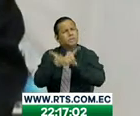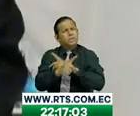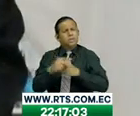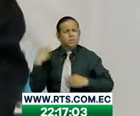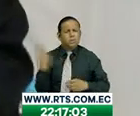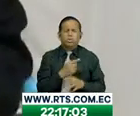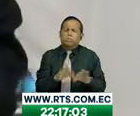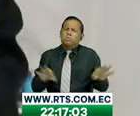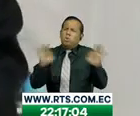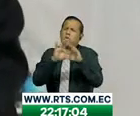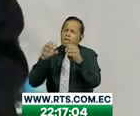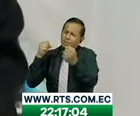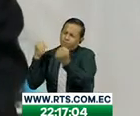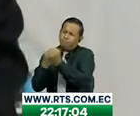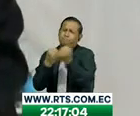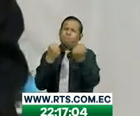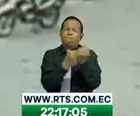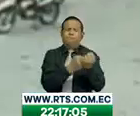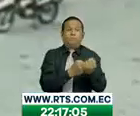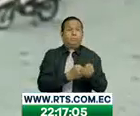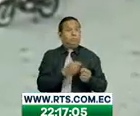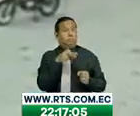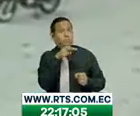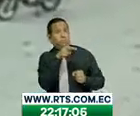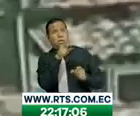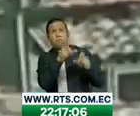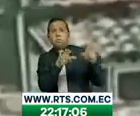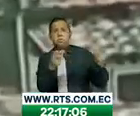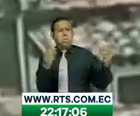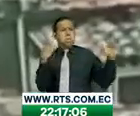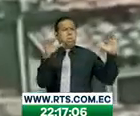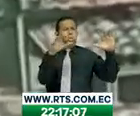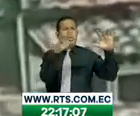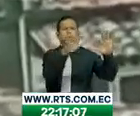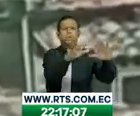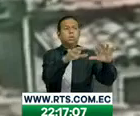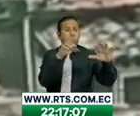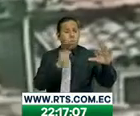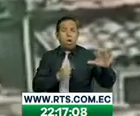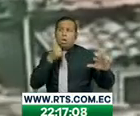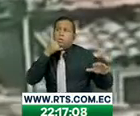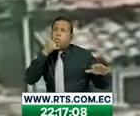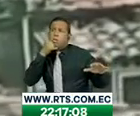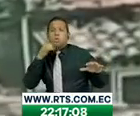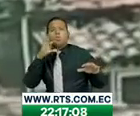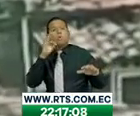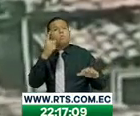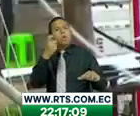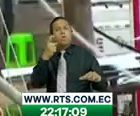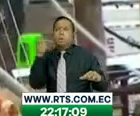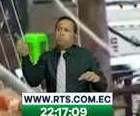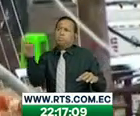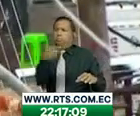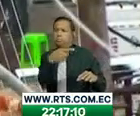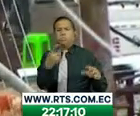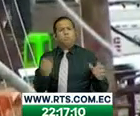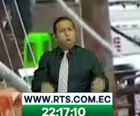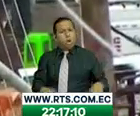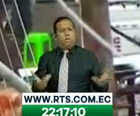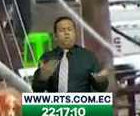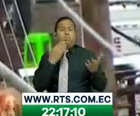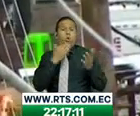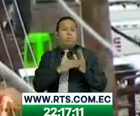frente común. Denuncia al 911, especialmente cuando existe en su barrio, en su condominio, en su urbanización,